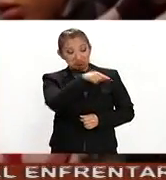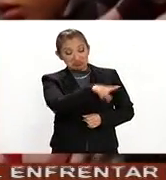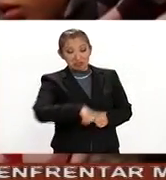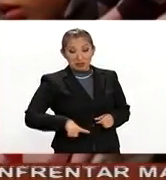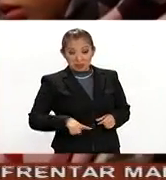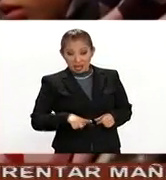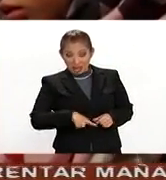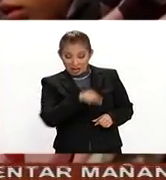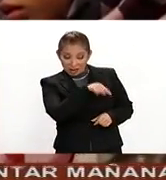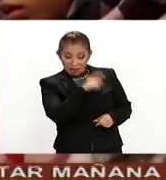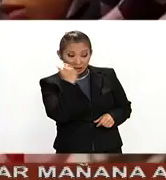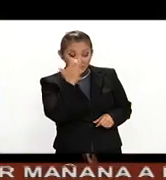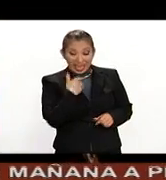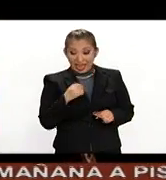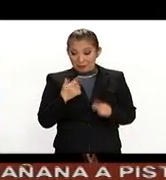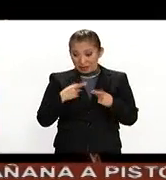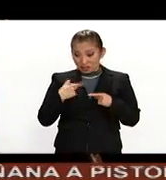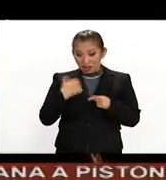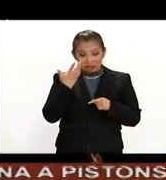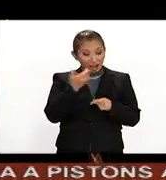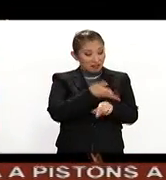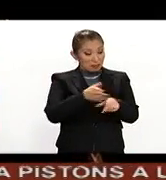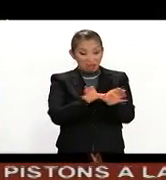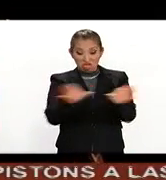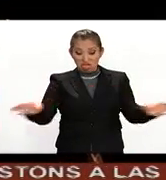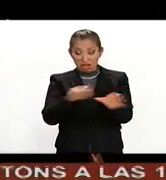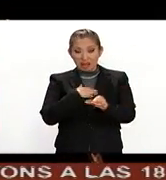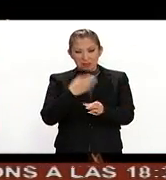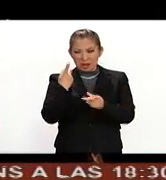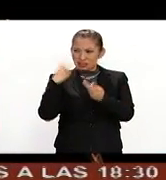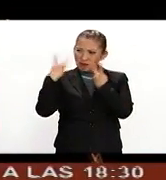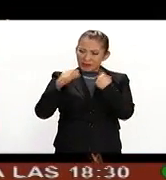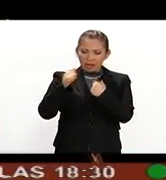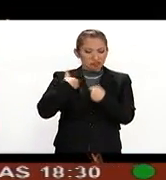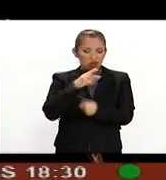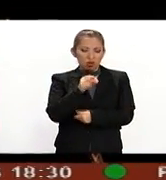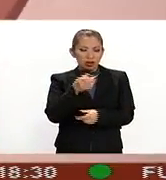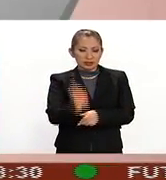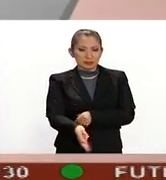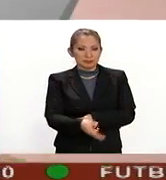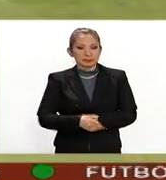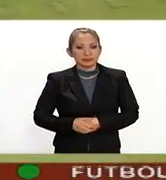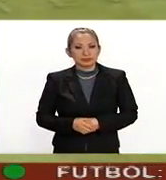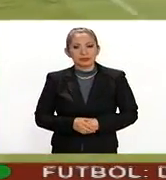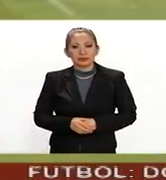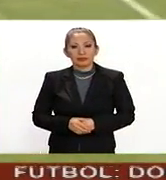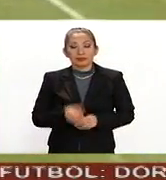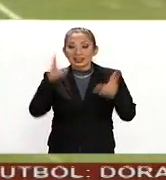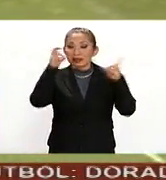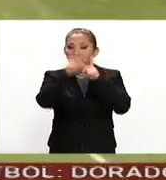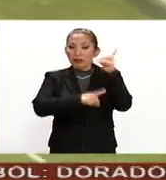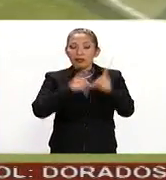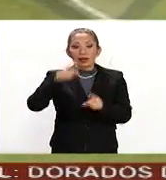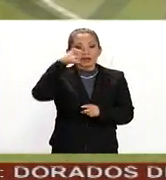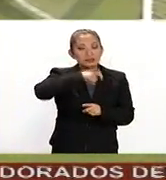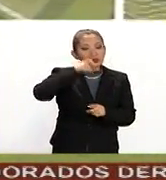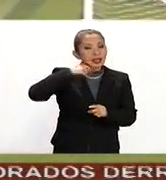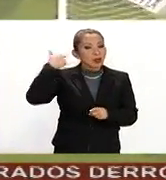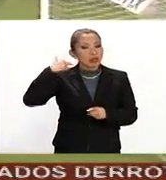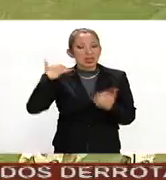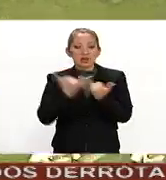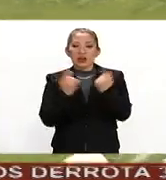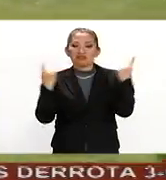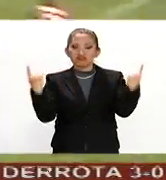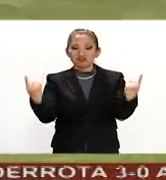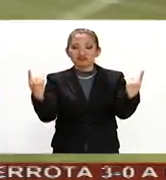gobierno federal quiere que nuestros agentes separen familias inmigrantes, nos rehusaremos a hacerlo. Y en los deportes, América y Chivas empatan